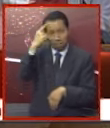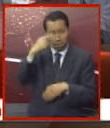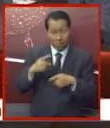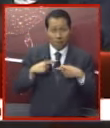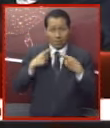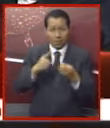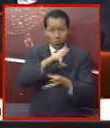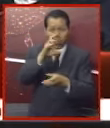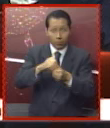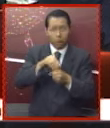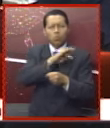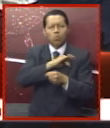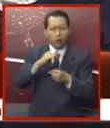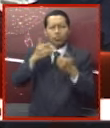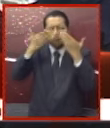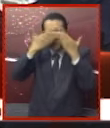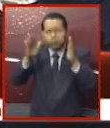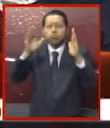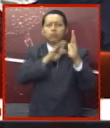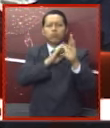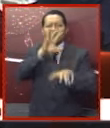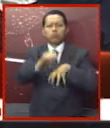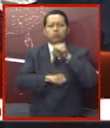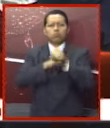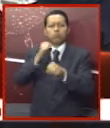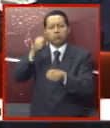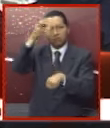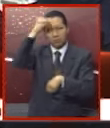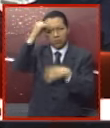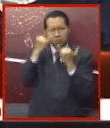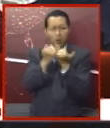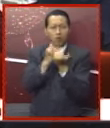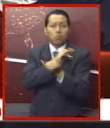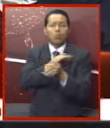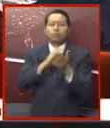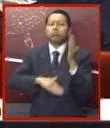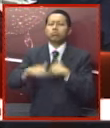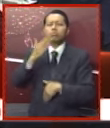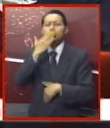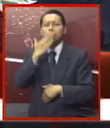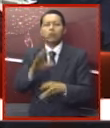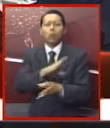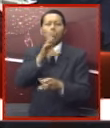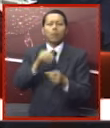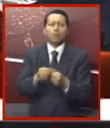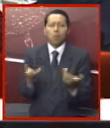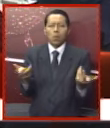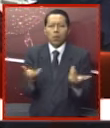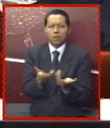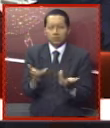la capacidad de aprender y poder continuar de manera exitosa su carrera.